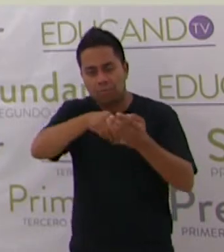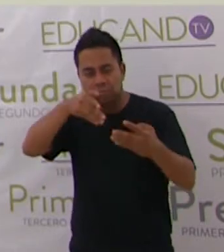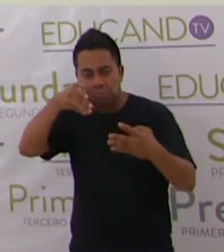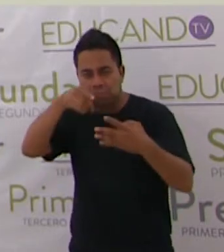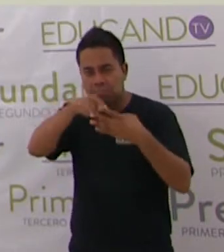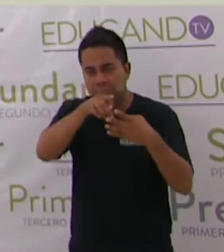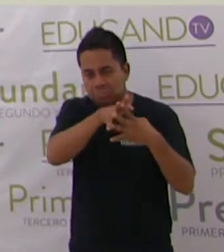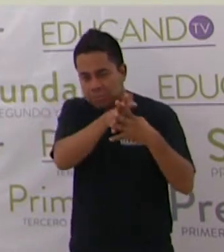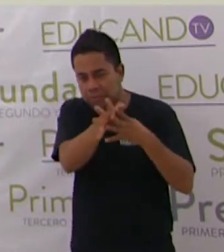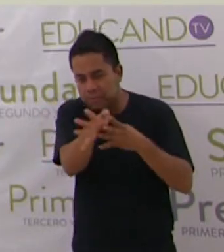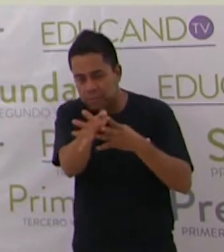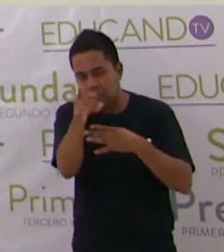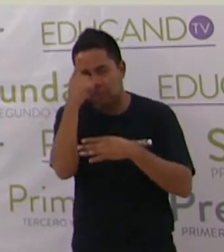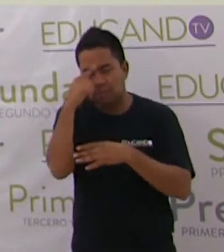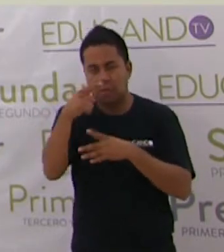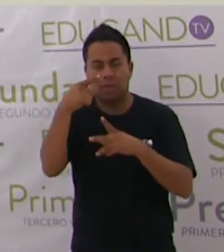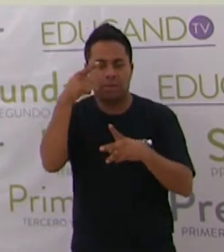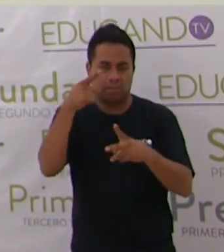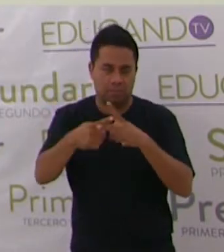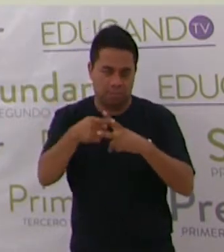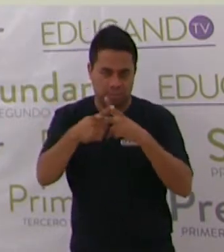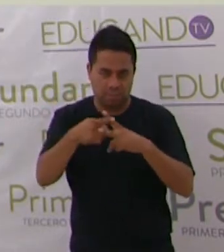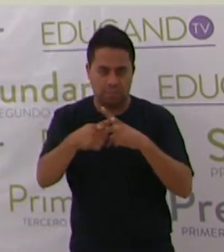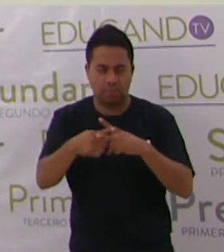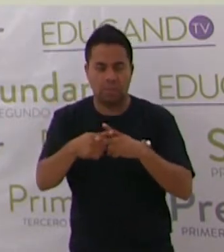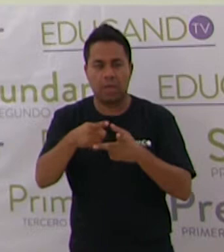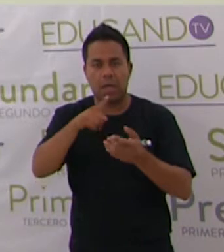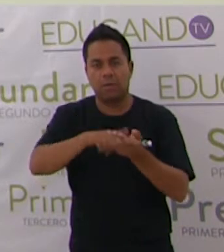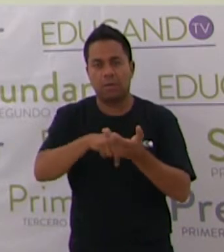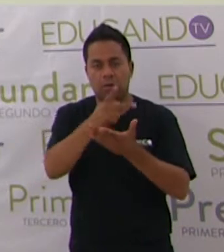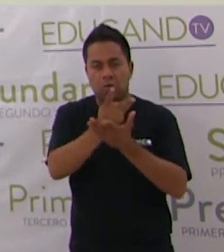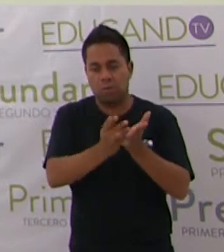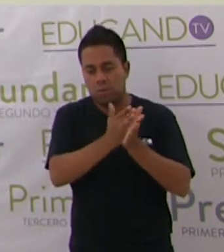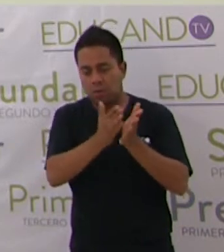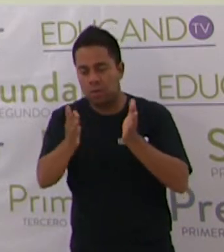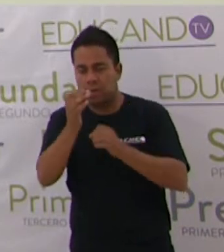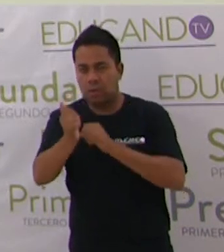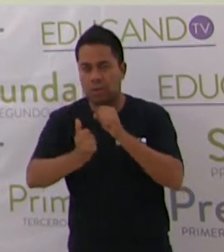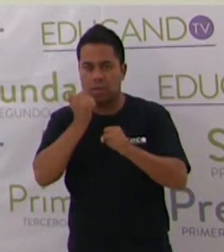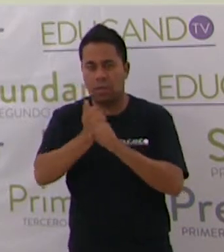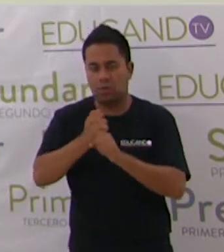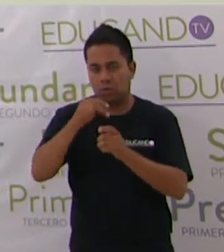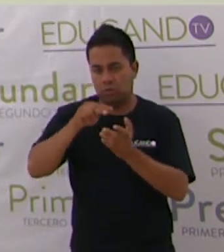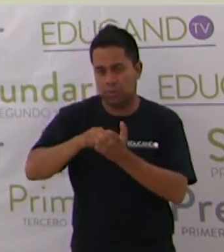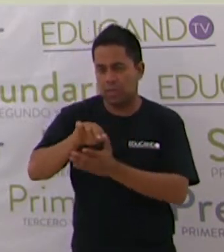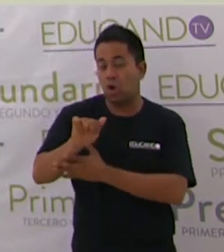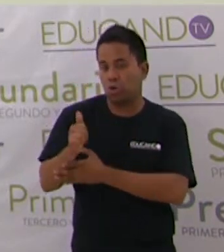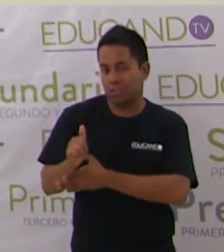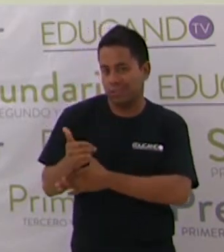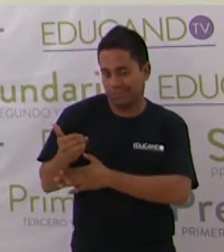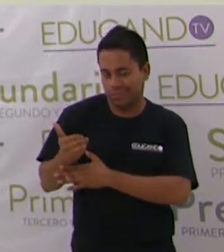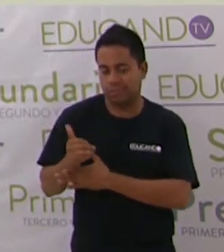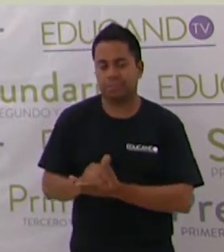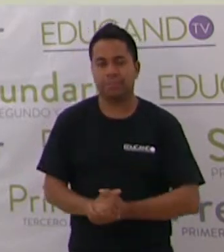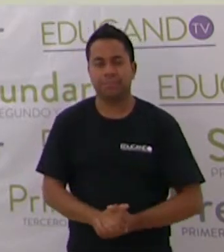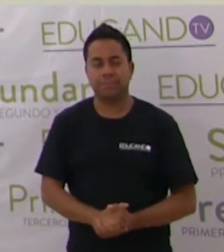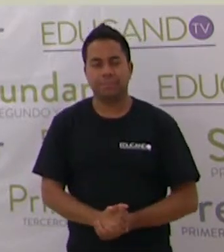de matemáticas del programa 2011.